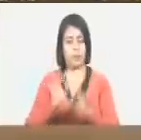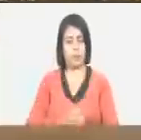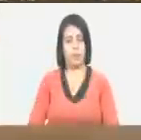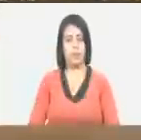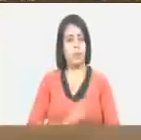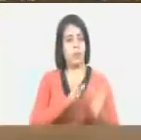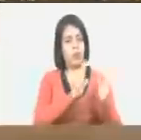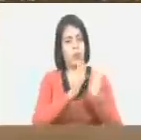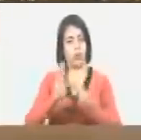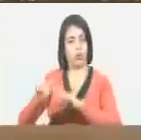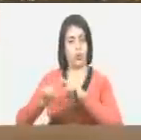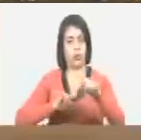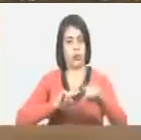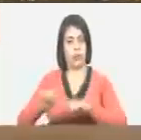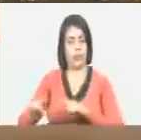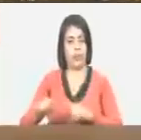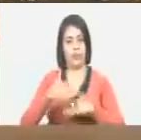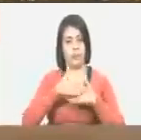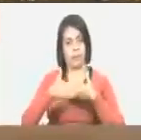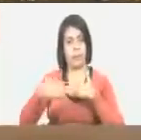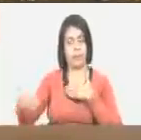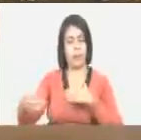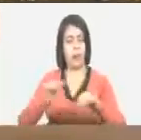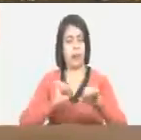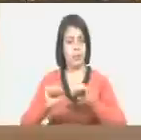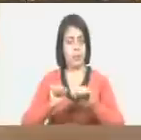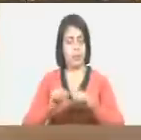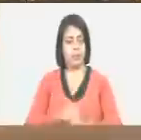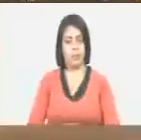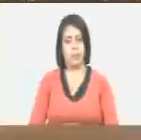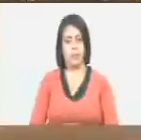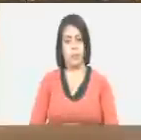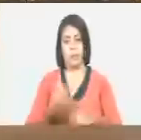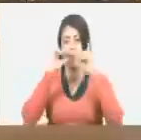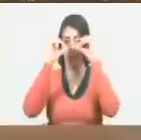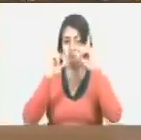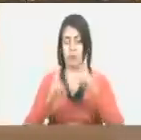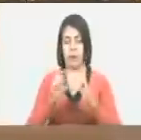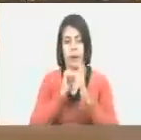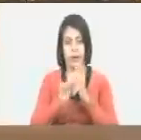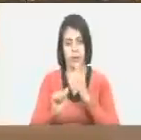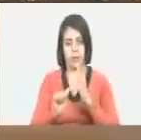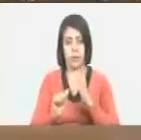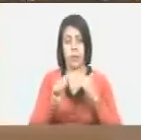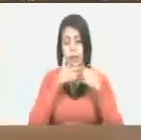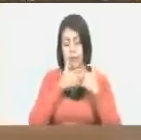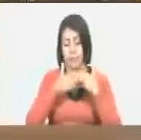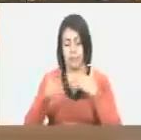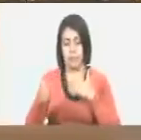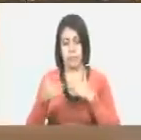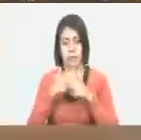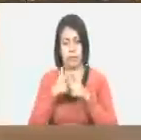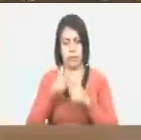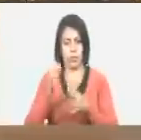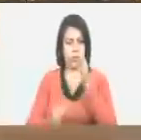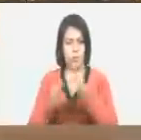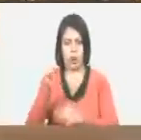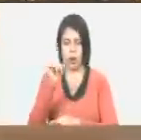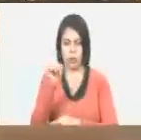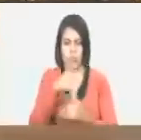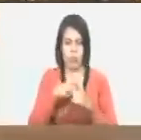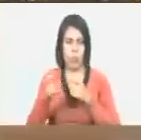u ordenado el archivo de las actuaciones. La decisión del archivo no tiene valor de cosa juzgada.